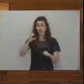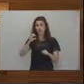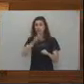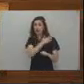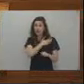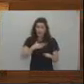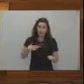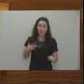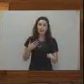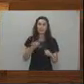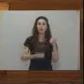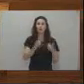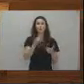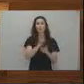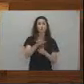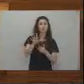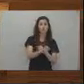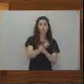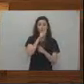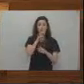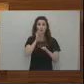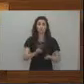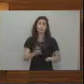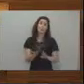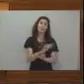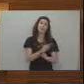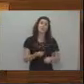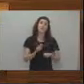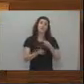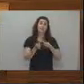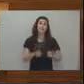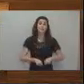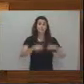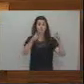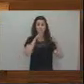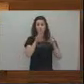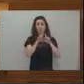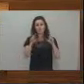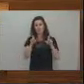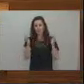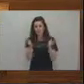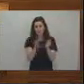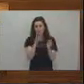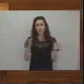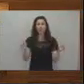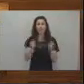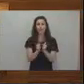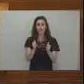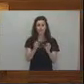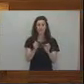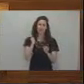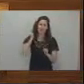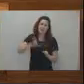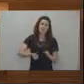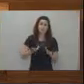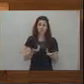vez que la burbuja inmobiliaria estalla, busca derivar servicios al sector, que una pequeña empresa que preste un servicio de dependencia desde hace muchos años. Y